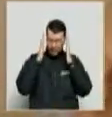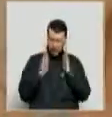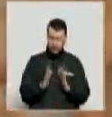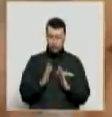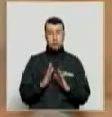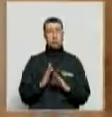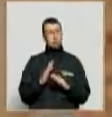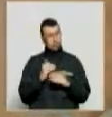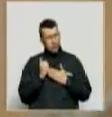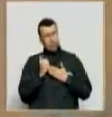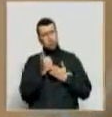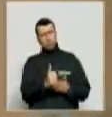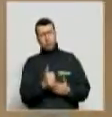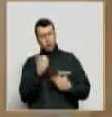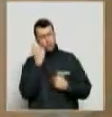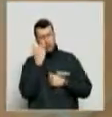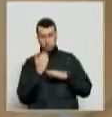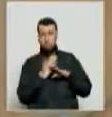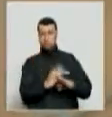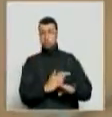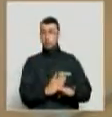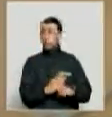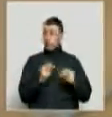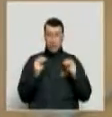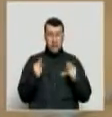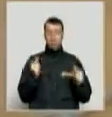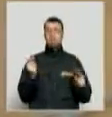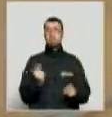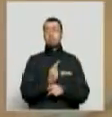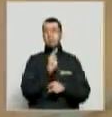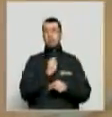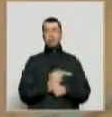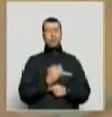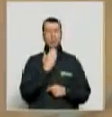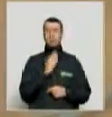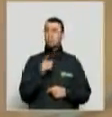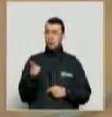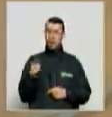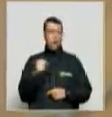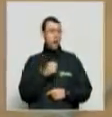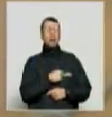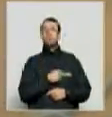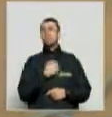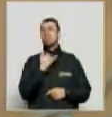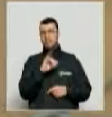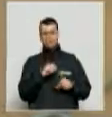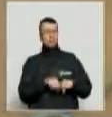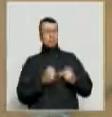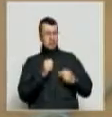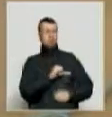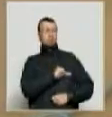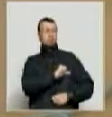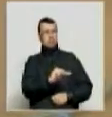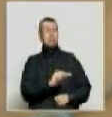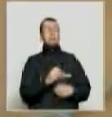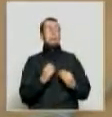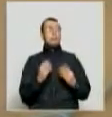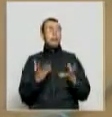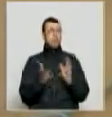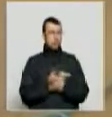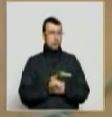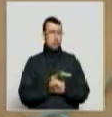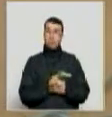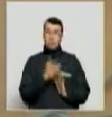y hacia el diagnóstico oportuno. ¿De qué le sirve a uno que le diagnostique ya que el corazón se infartó, se dañó, que se le agrandó, que terminó ya